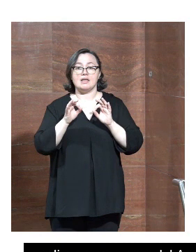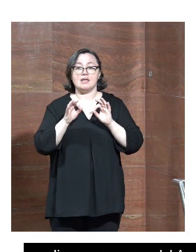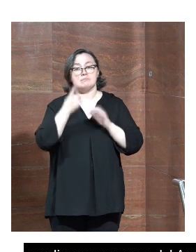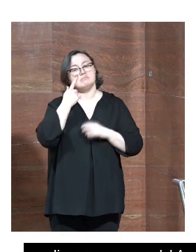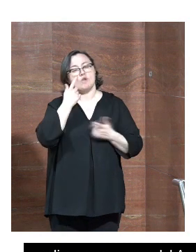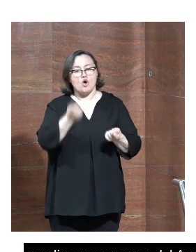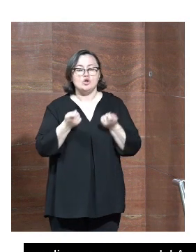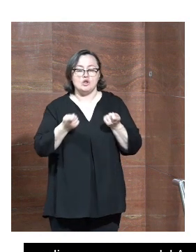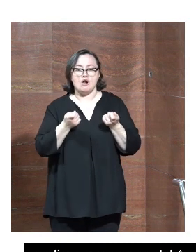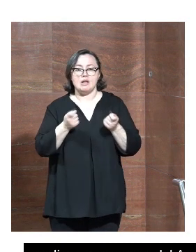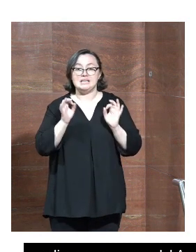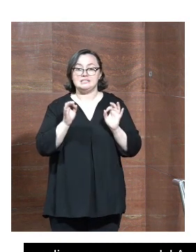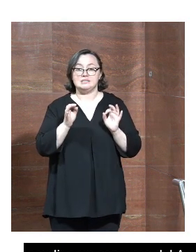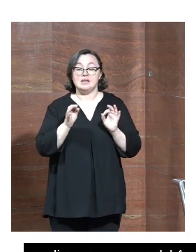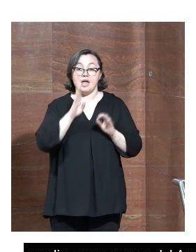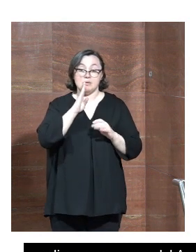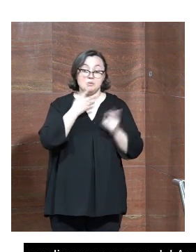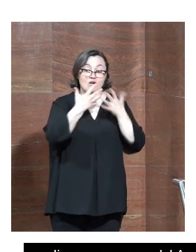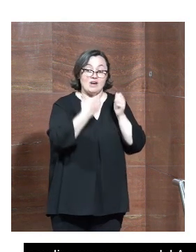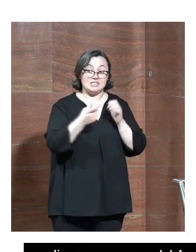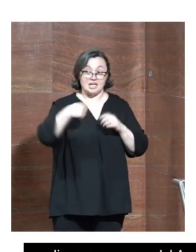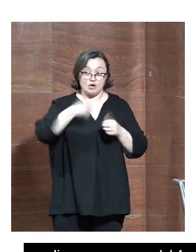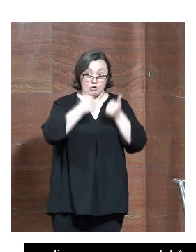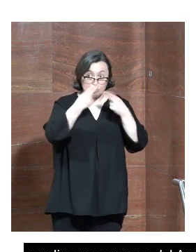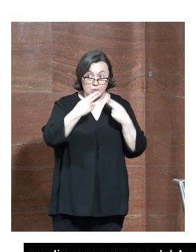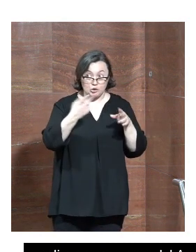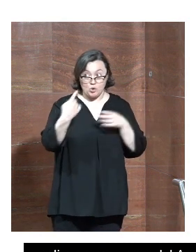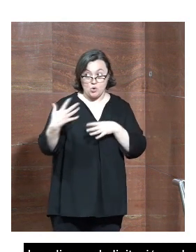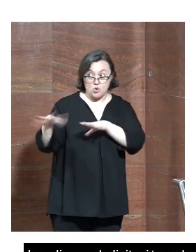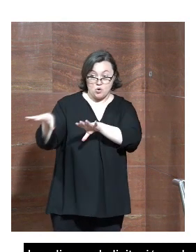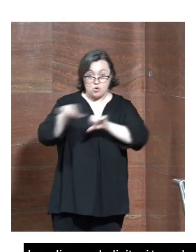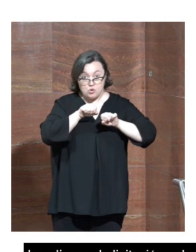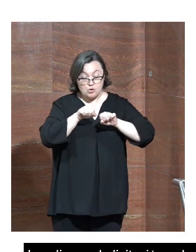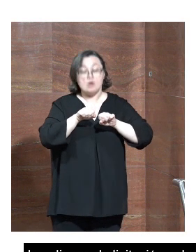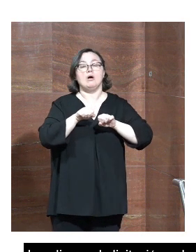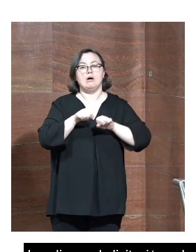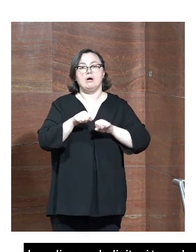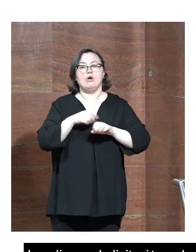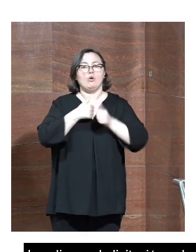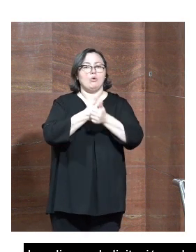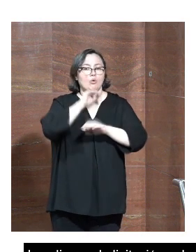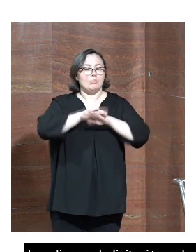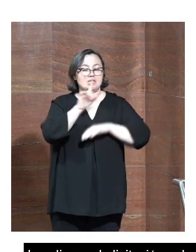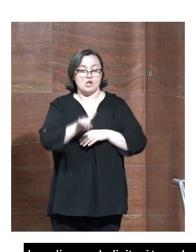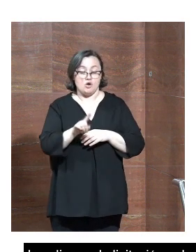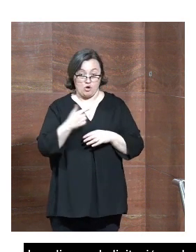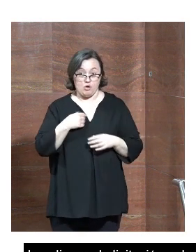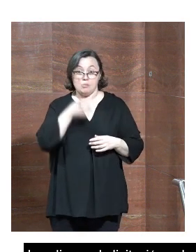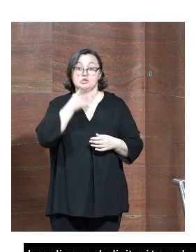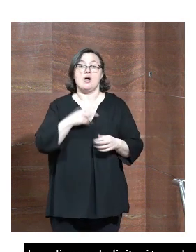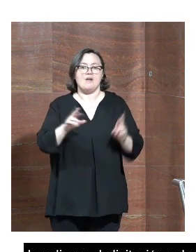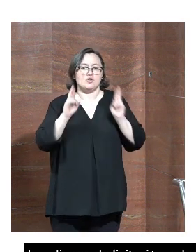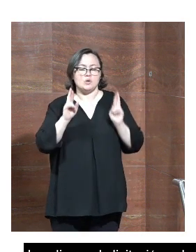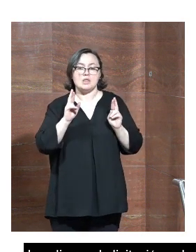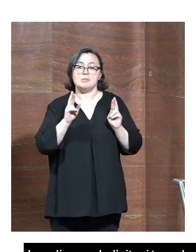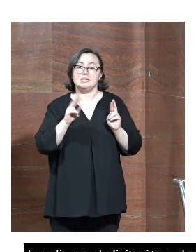que velan o que vigilan el cumplimiento de lo que yo estoy entregando, testeos, etcétera, etcétera. Con lo cual,